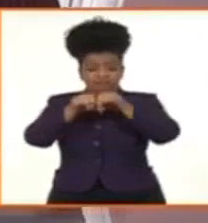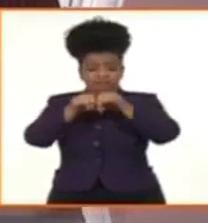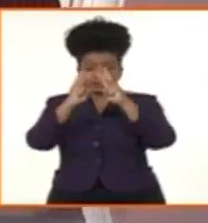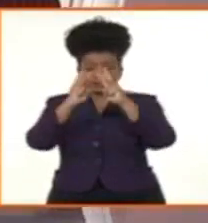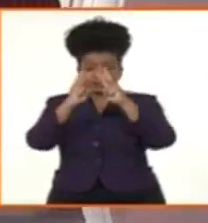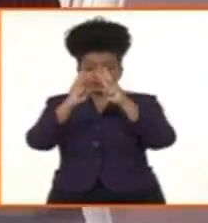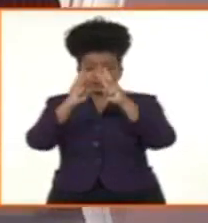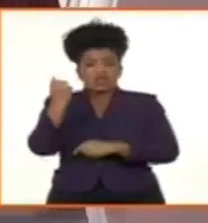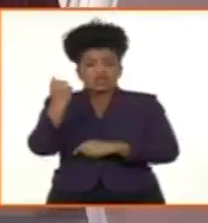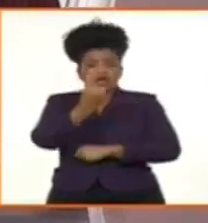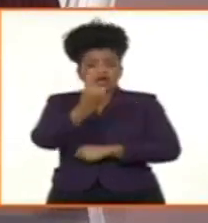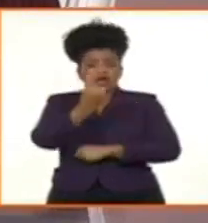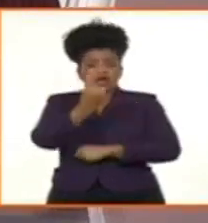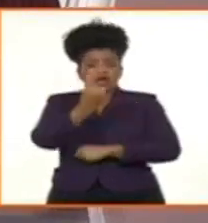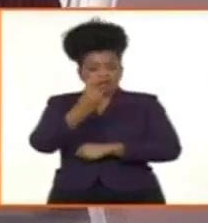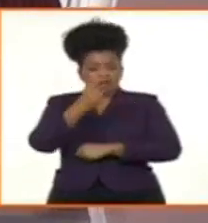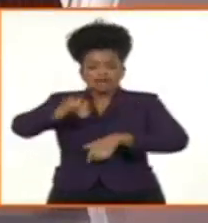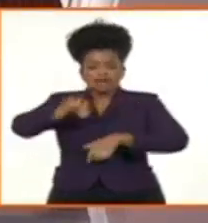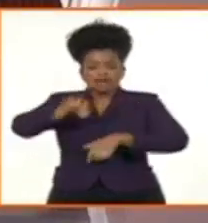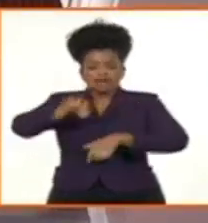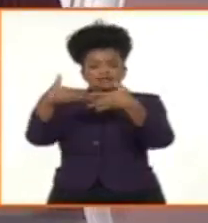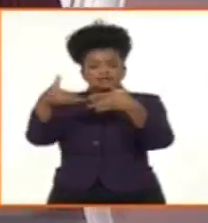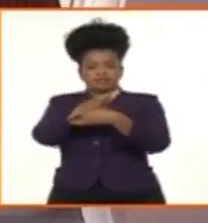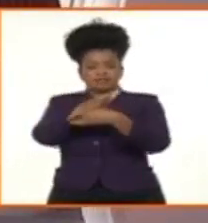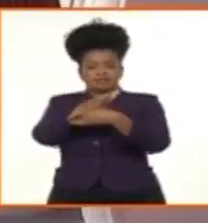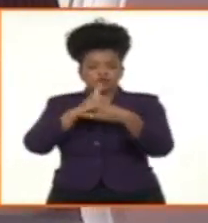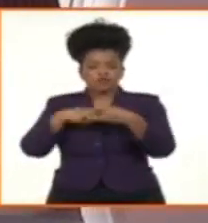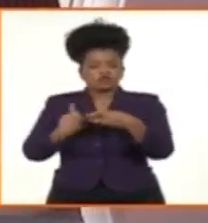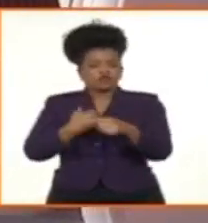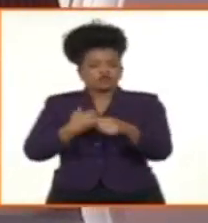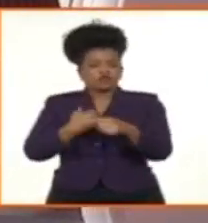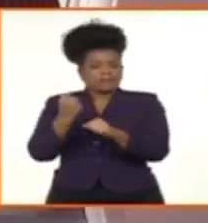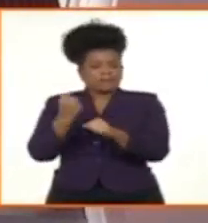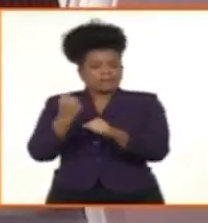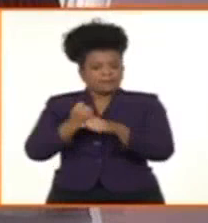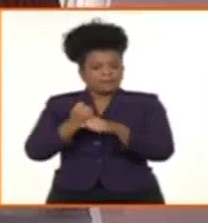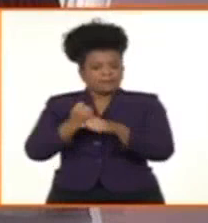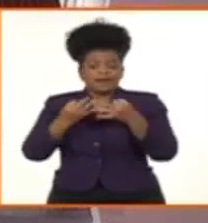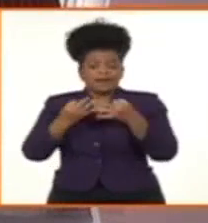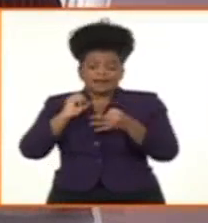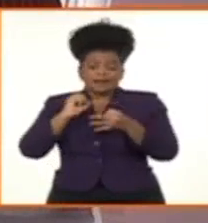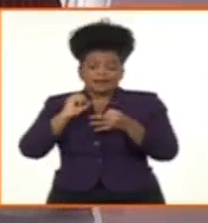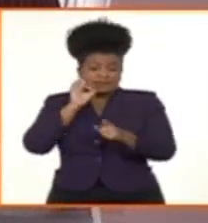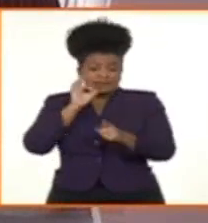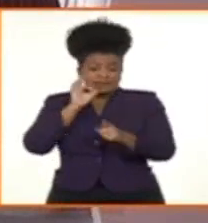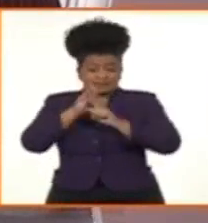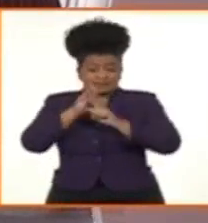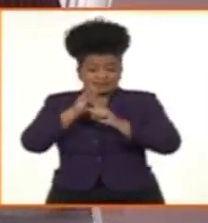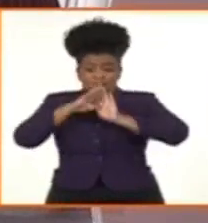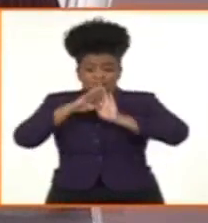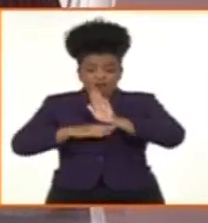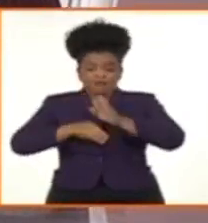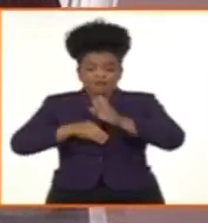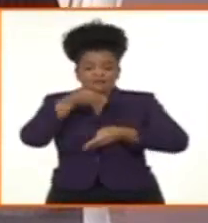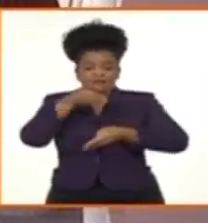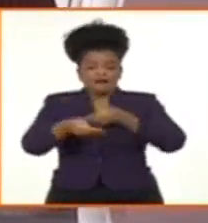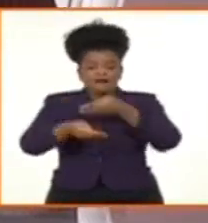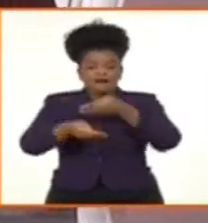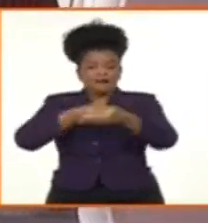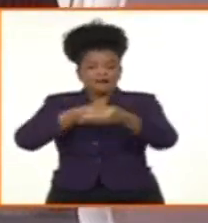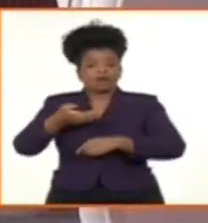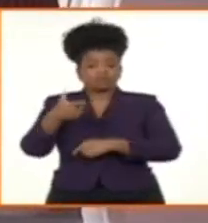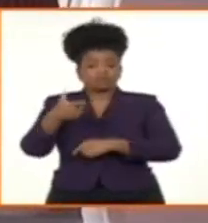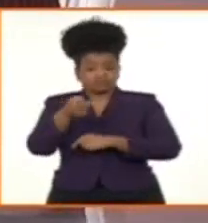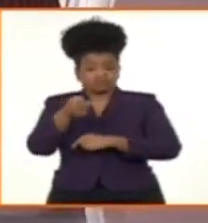nacional, es decir, para las entidades. Es algo que nosotros hemos ido trabajando desde que empezó el proceso de informatización de la sociedad, pero que